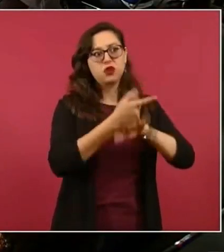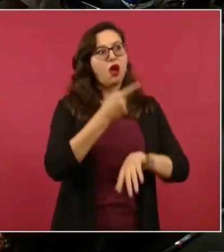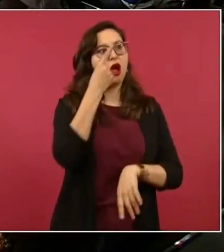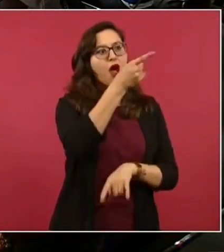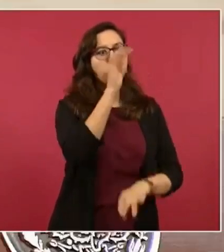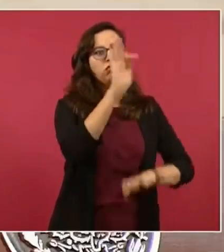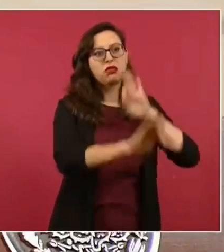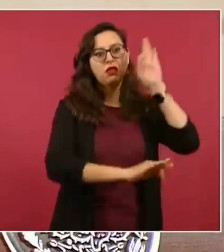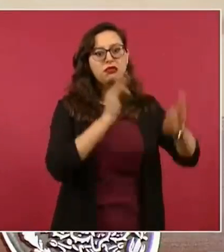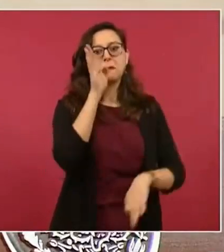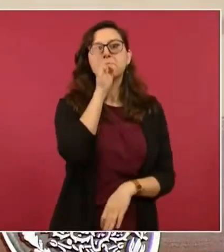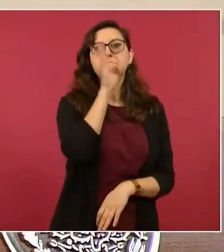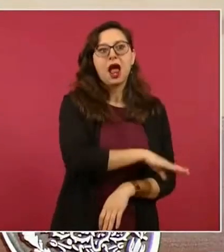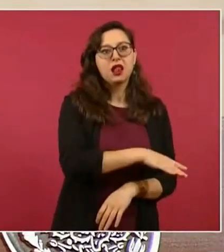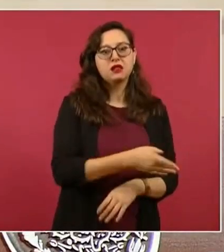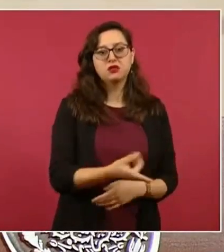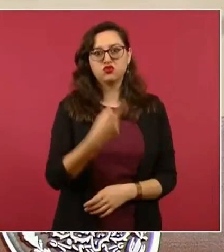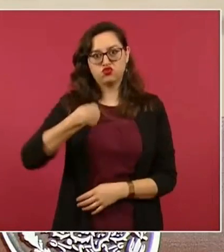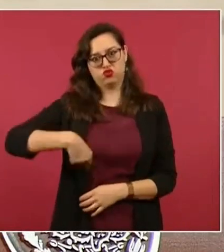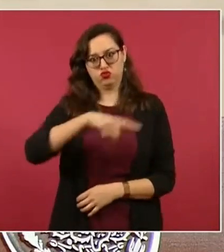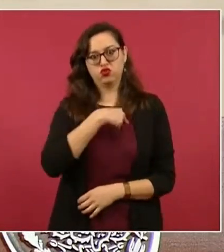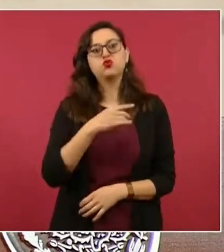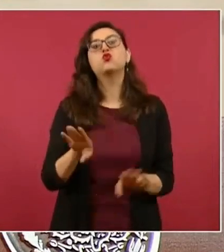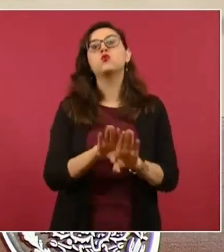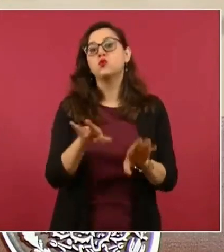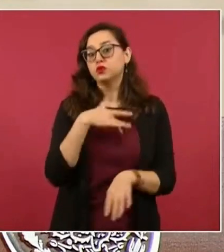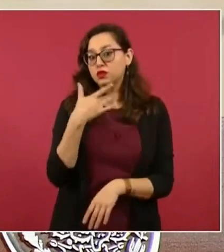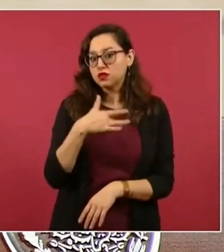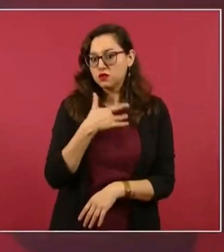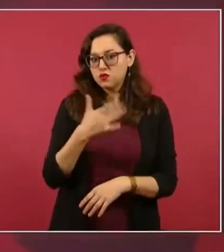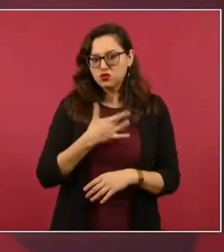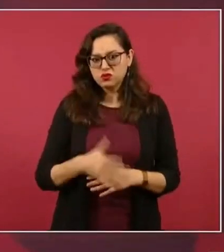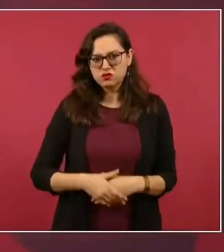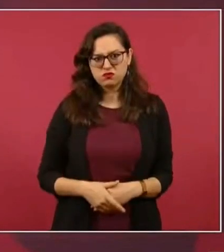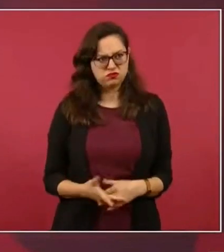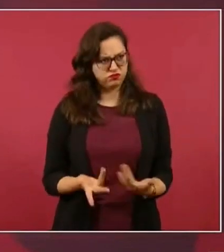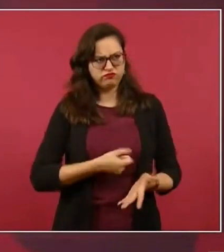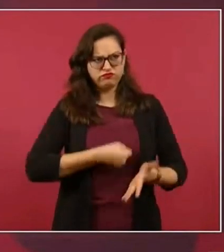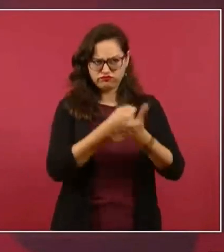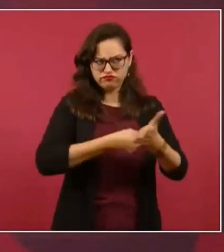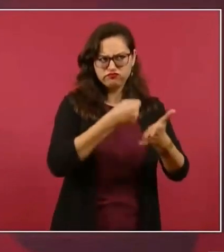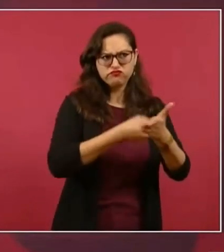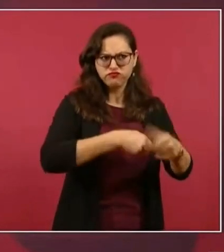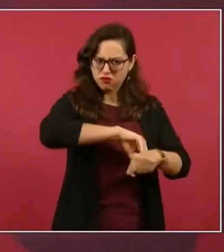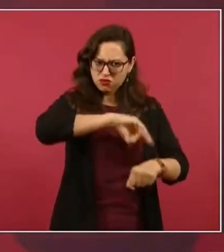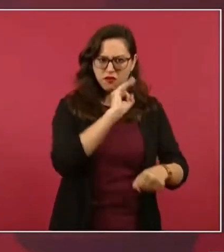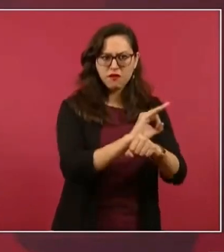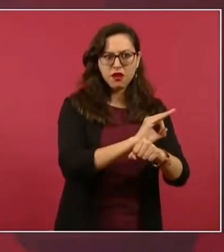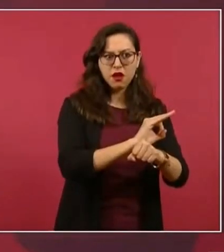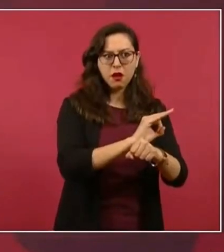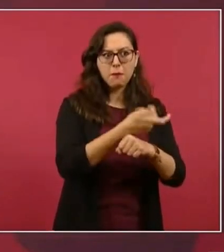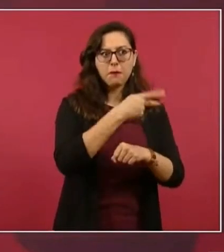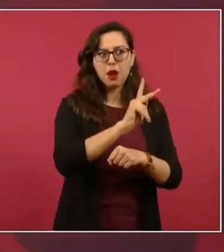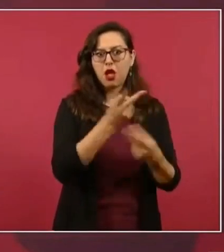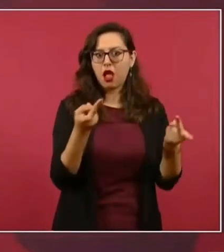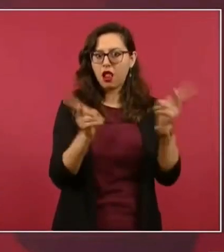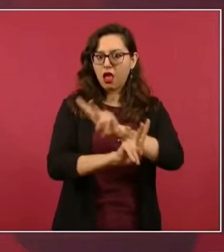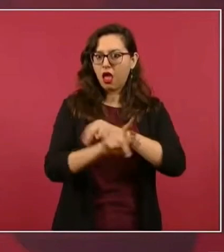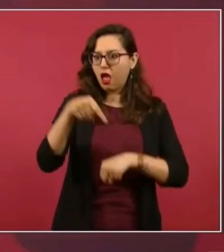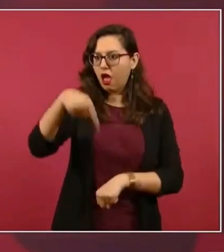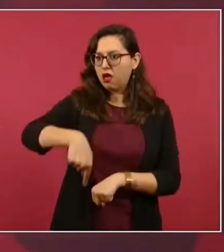y si nosotros hacemos lo mismo aquí? ¿Con qué autoridad? Además, es injusto.